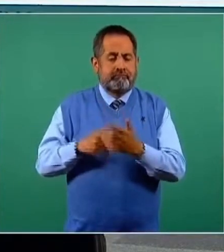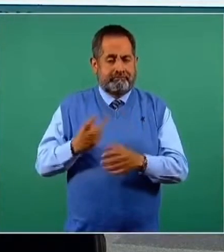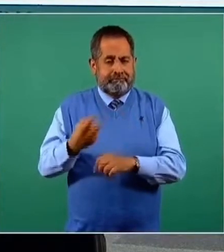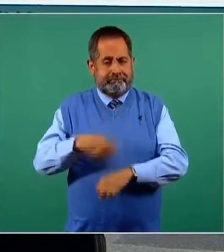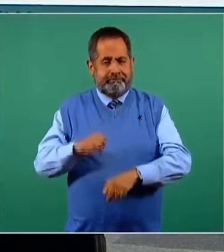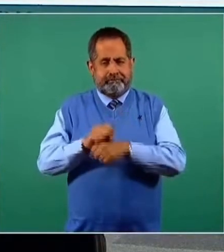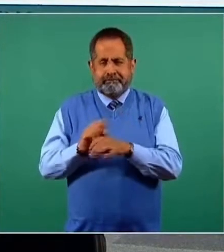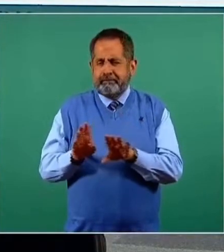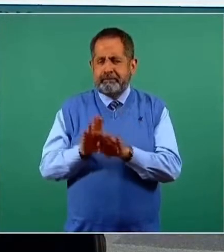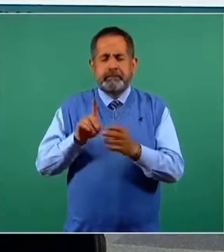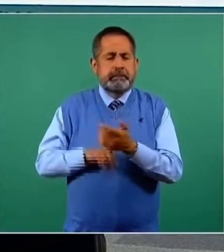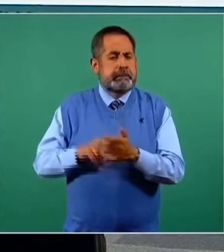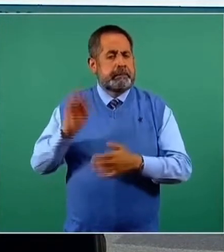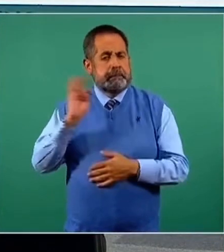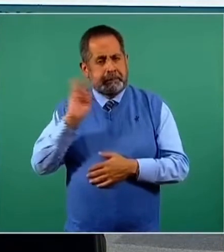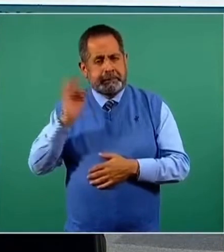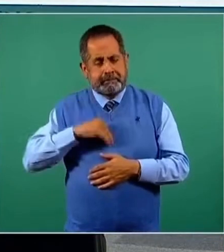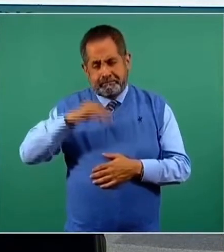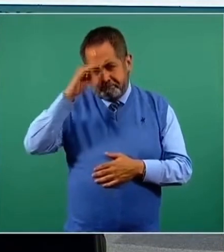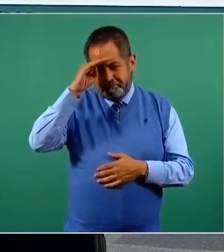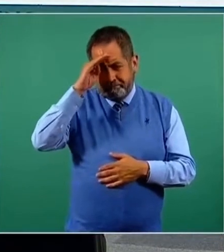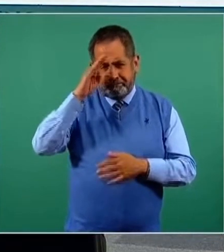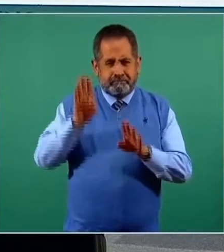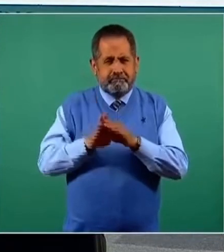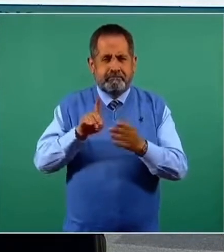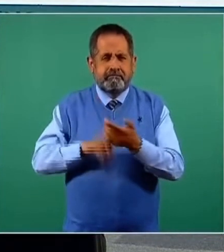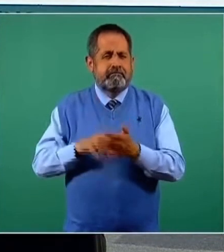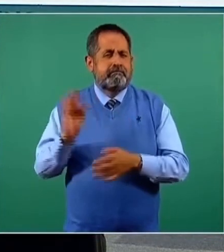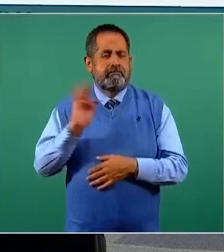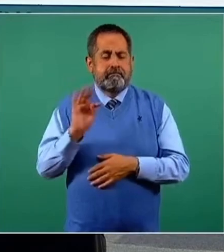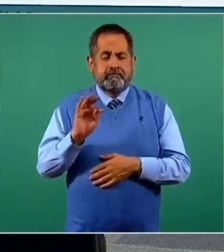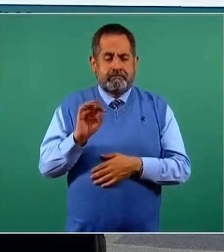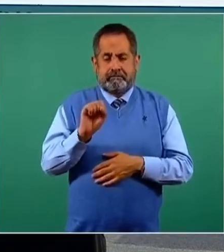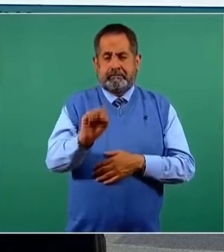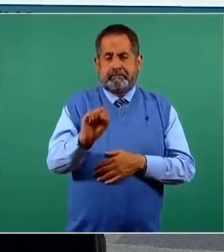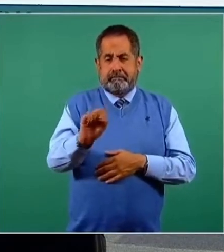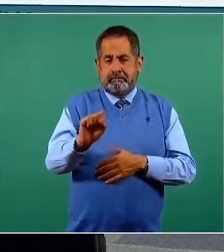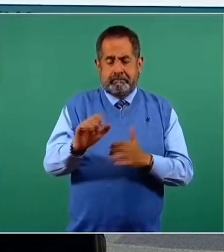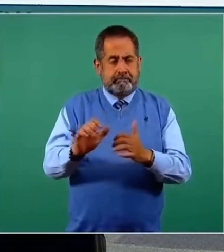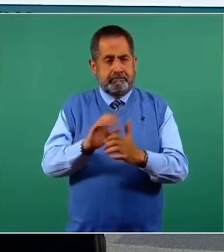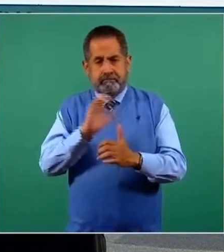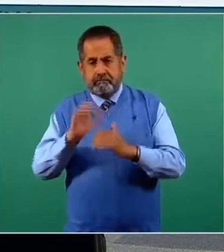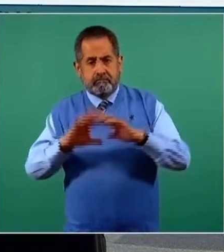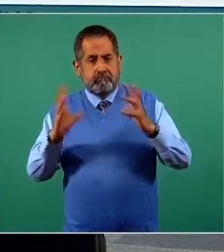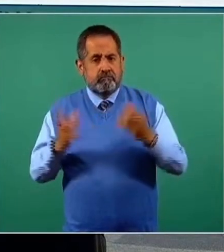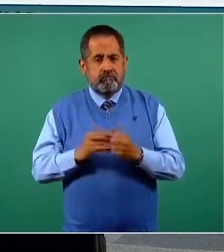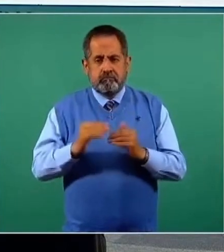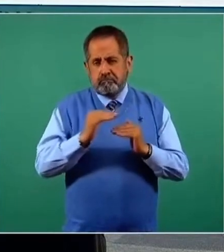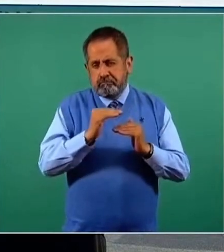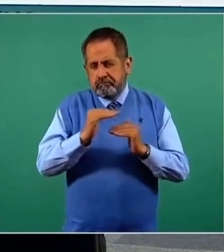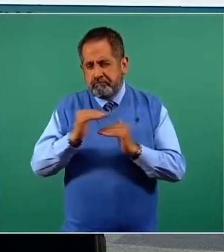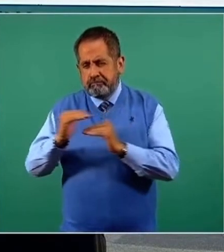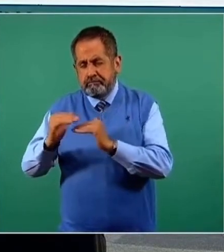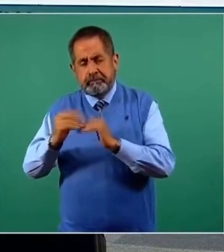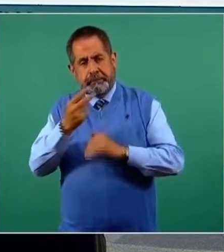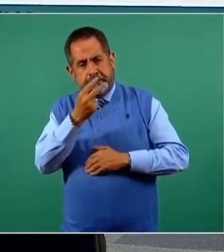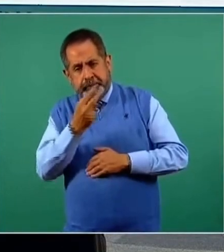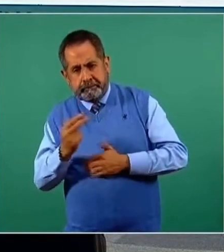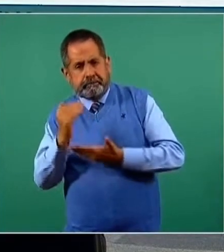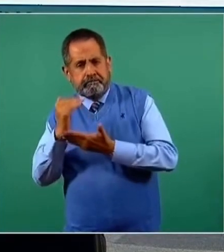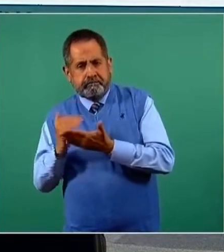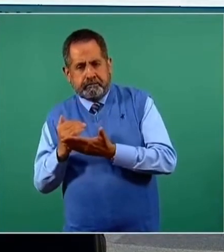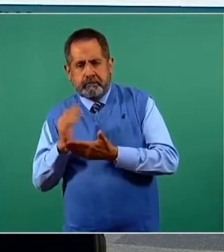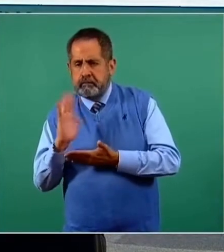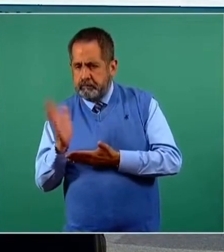de que muy probablemente pudiéramos estar cerrando el sábado ya con un comportamiento o de meseta o a lo mejor hasta un